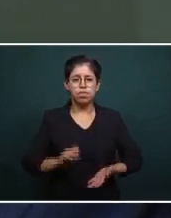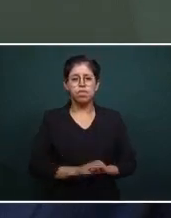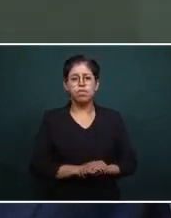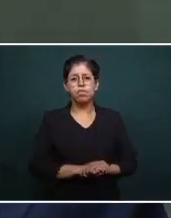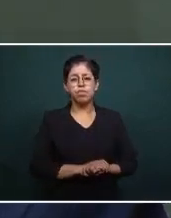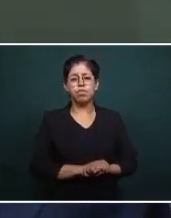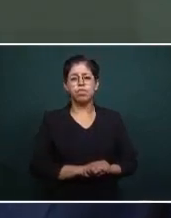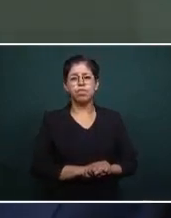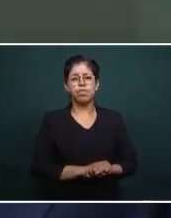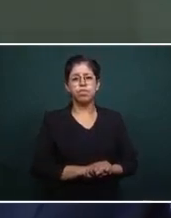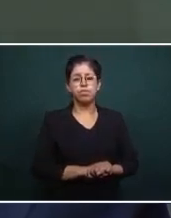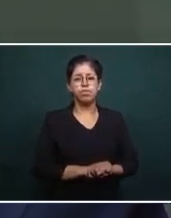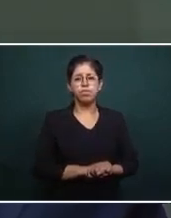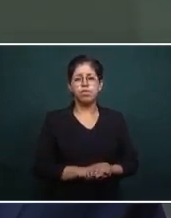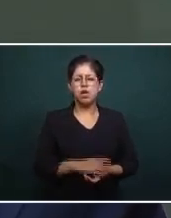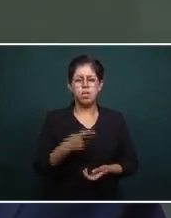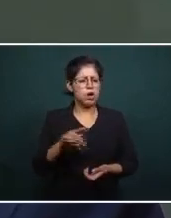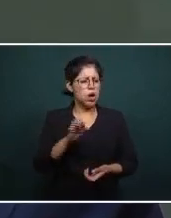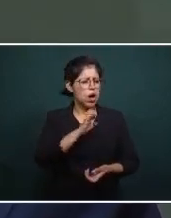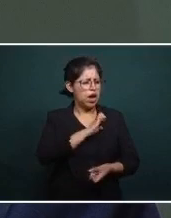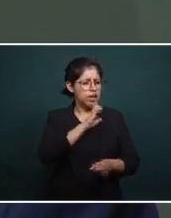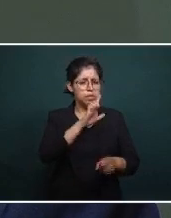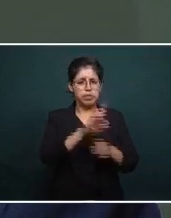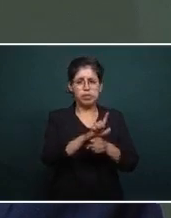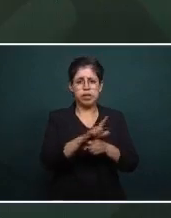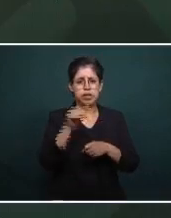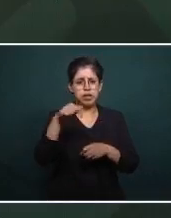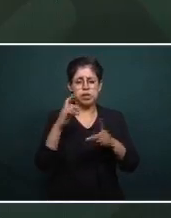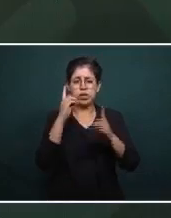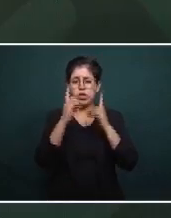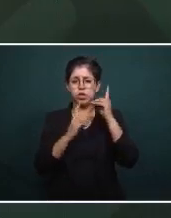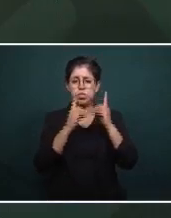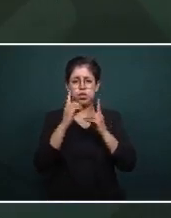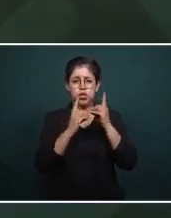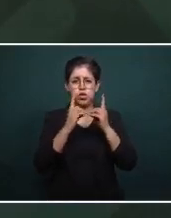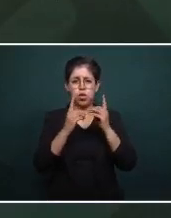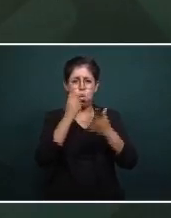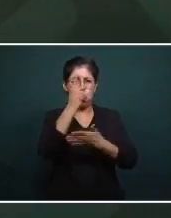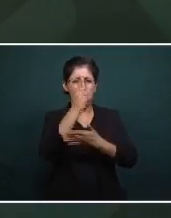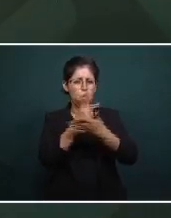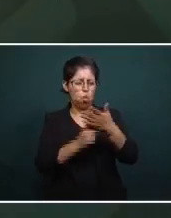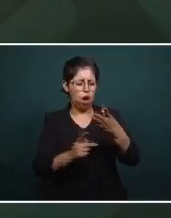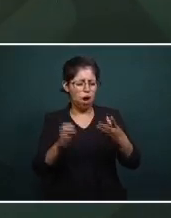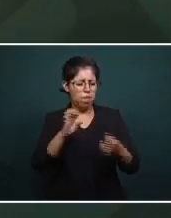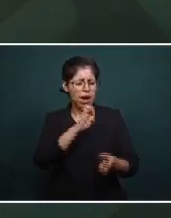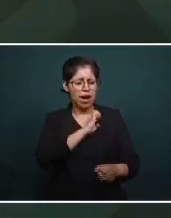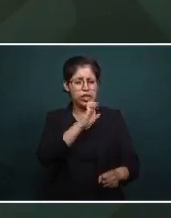algo especial. Es un programa especial